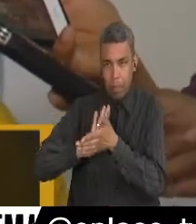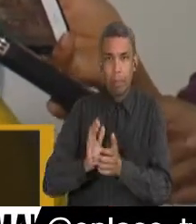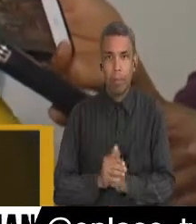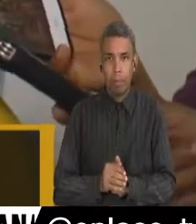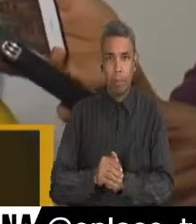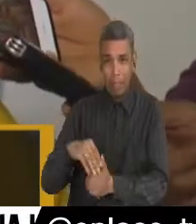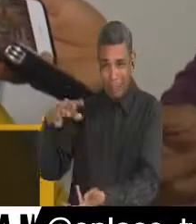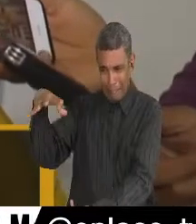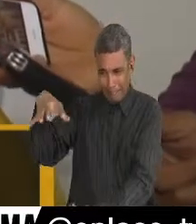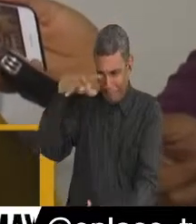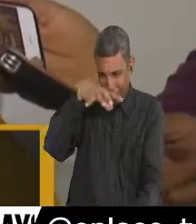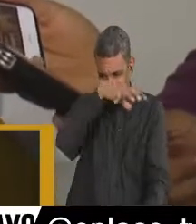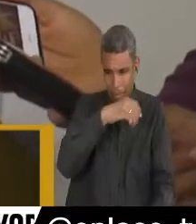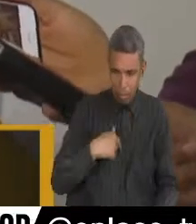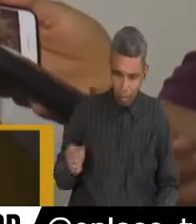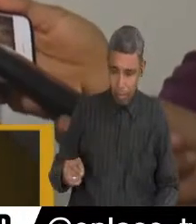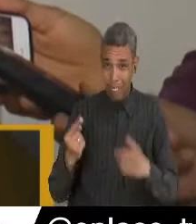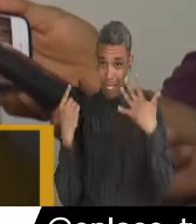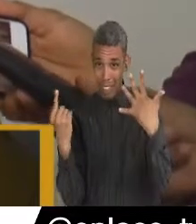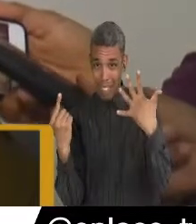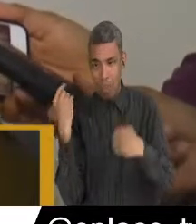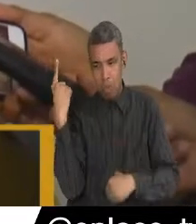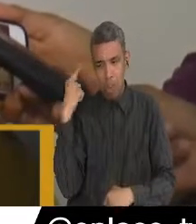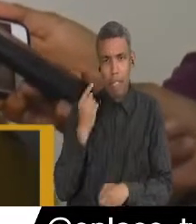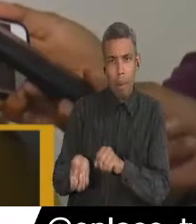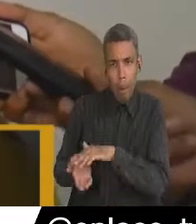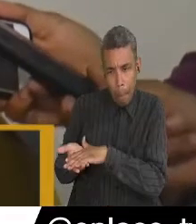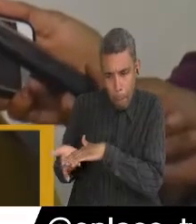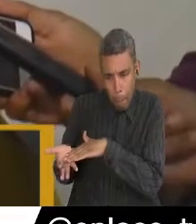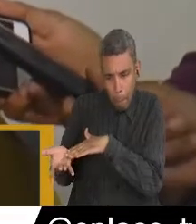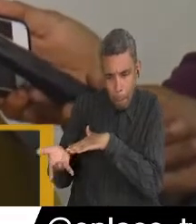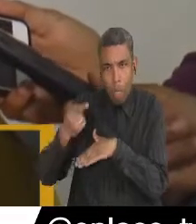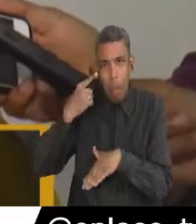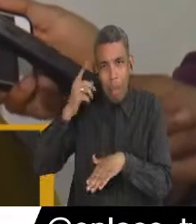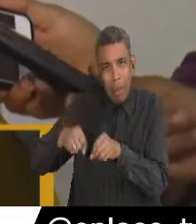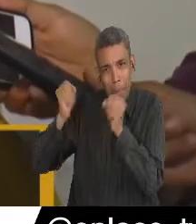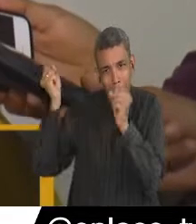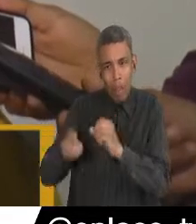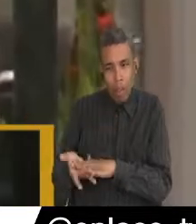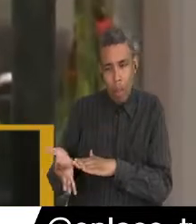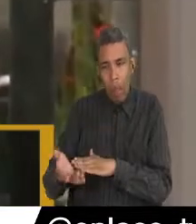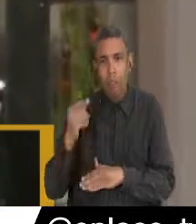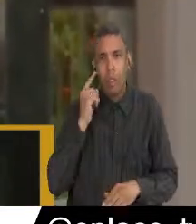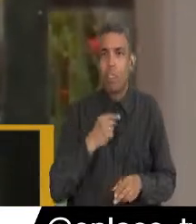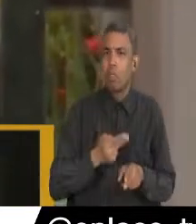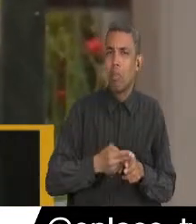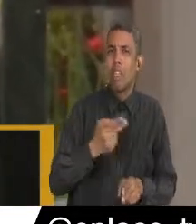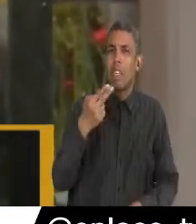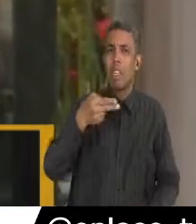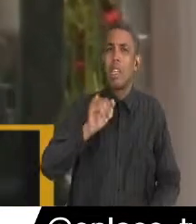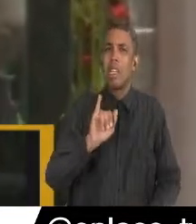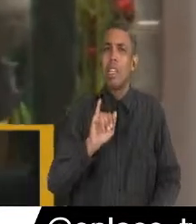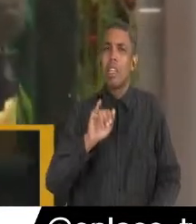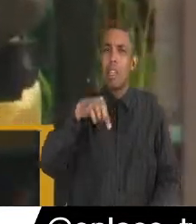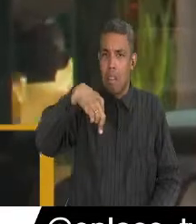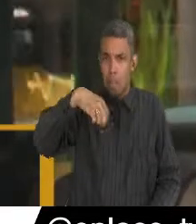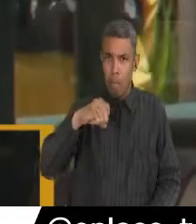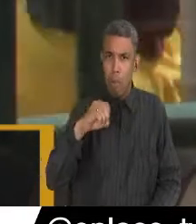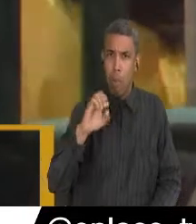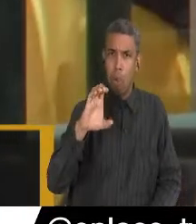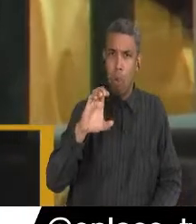que se llama Proviger. Este producto es el reemplazo del hipoclorito de sodio, el cual suponemos